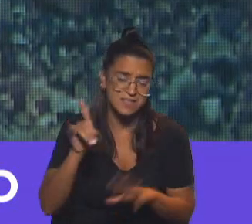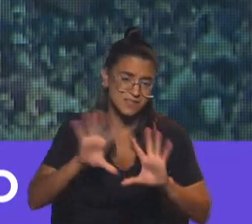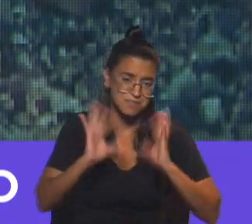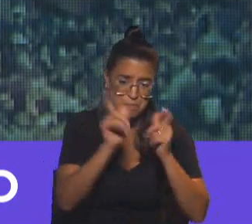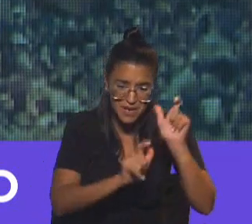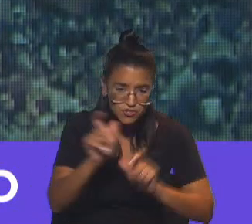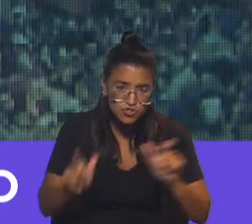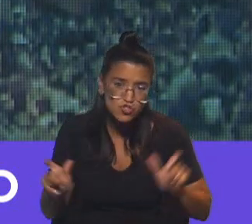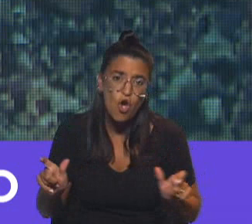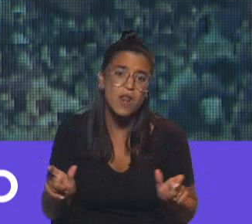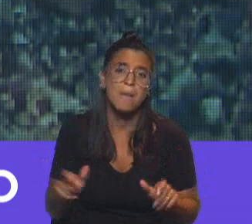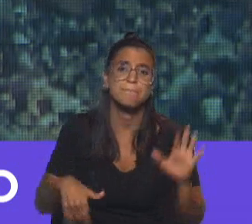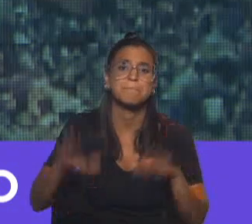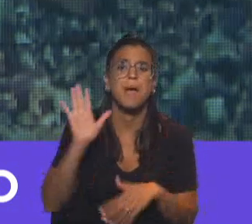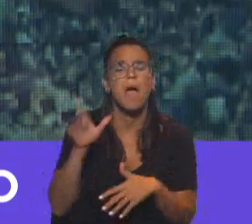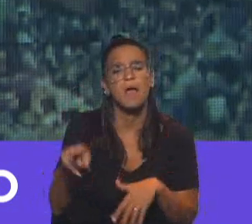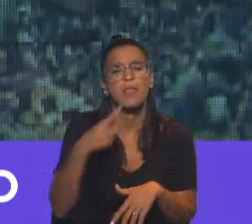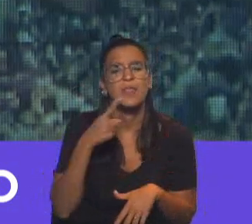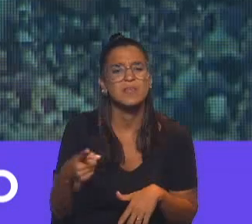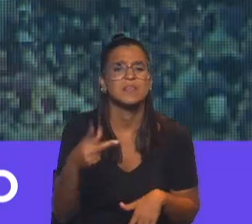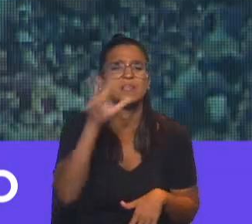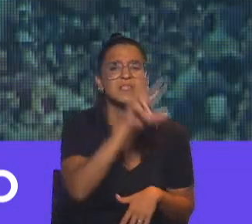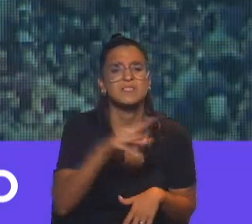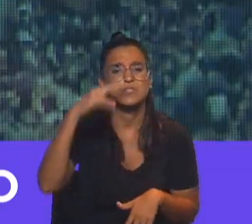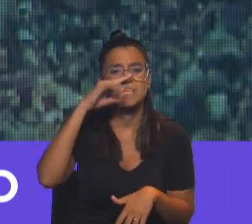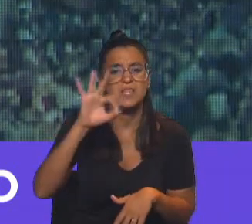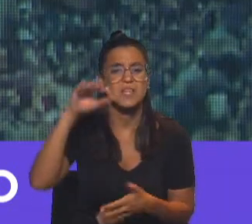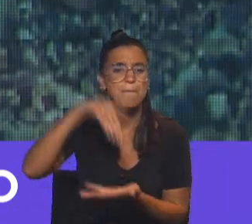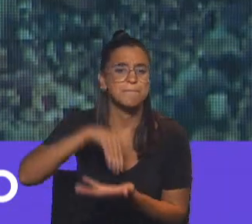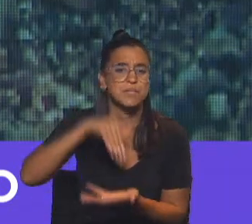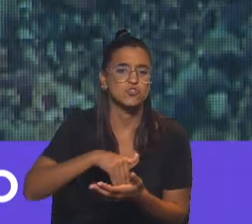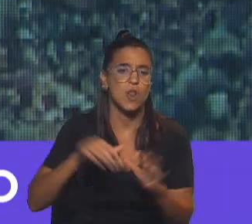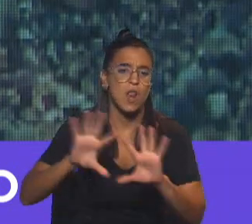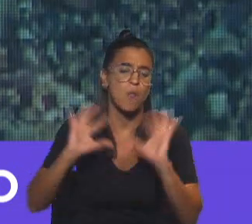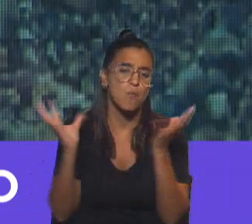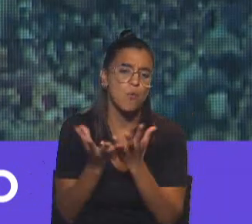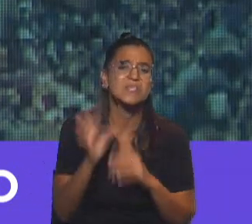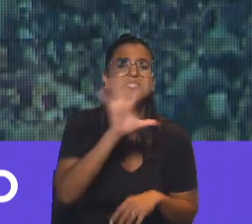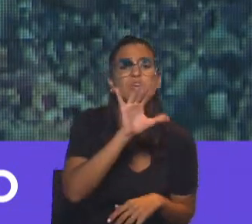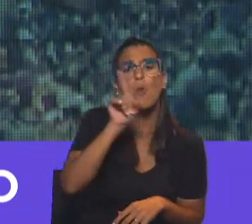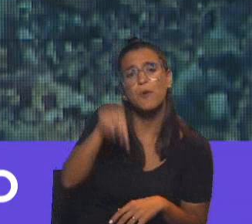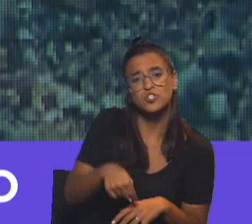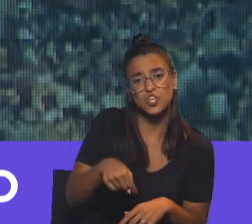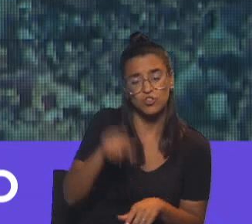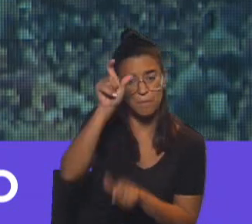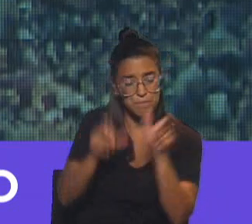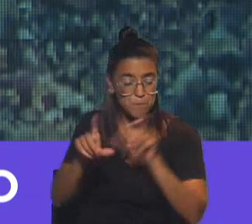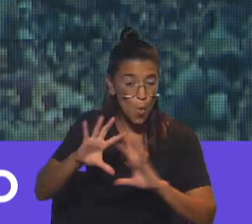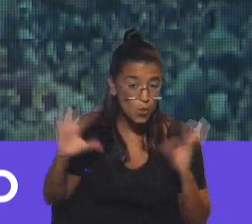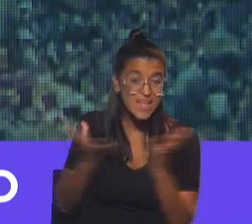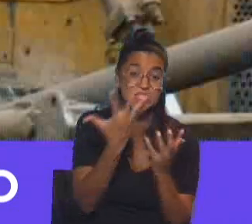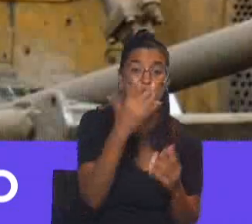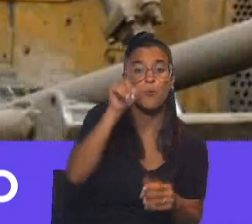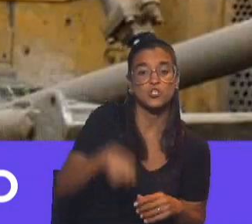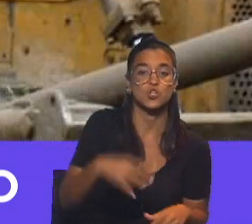mundial. Ellos ocupan, son 370 millones en todo el mundo, son un 5% de la población mundial y sin